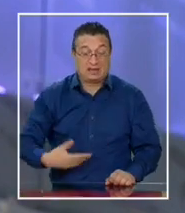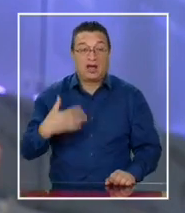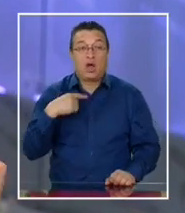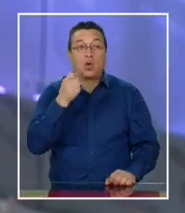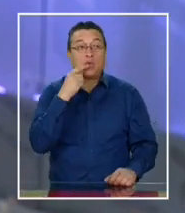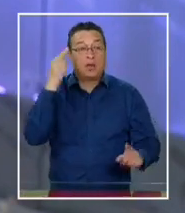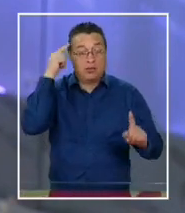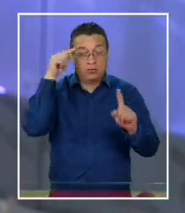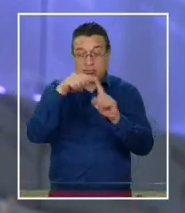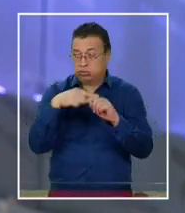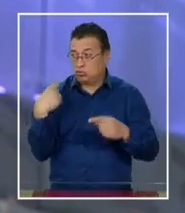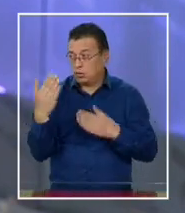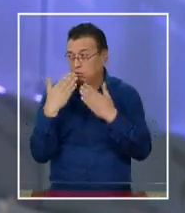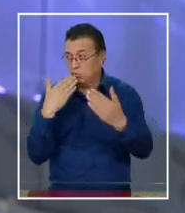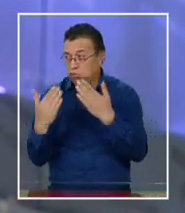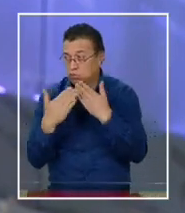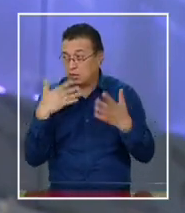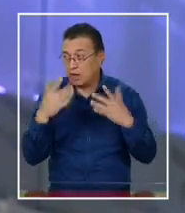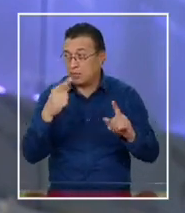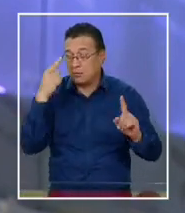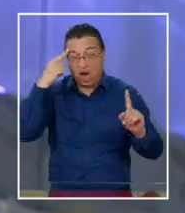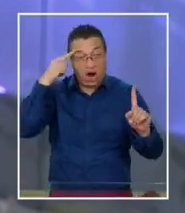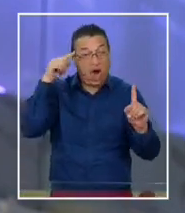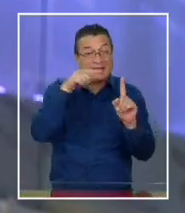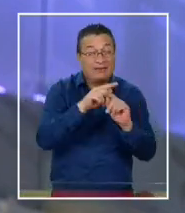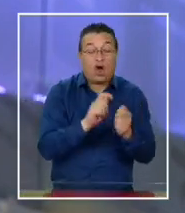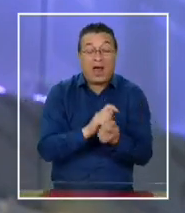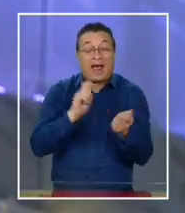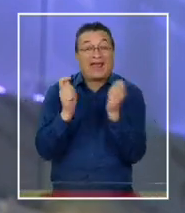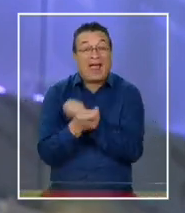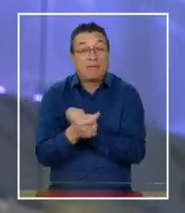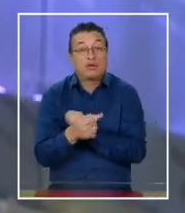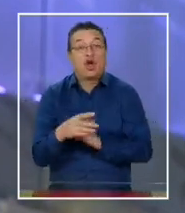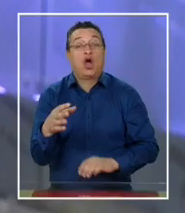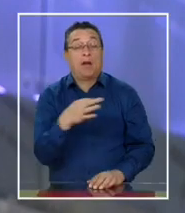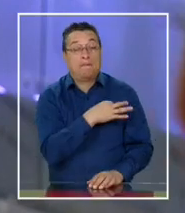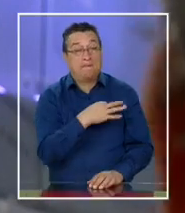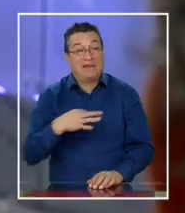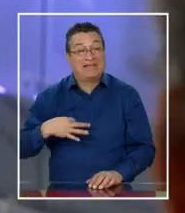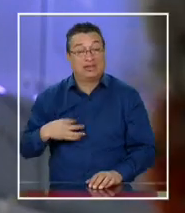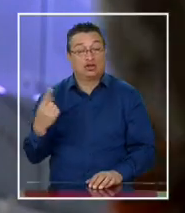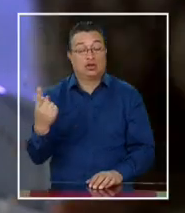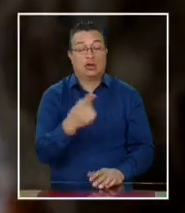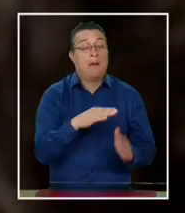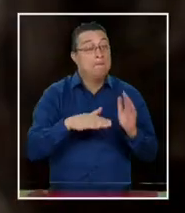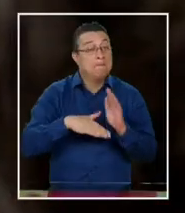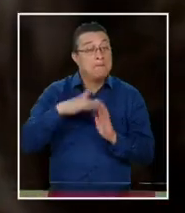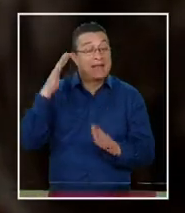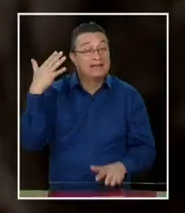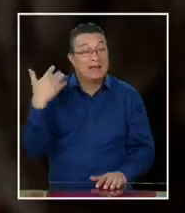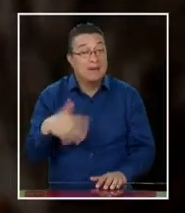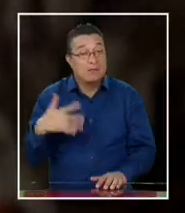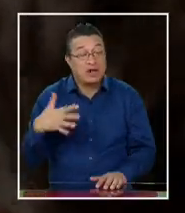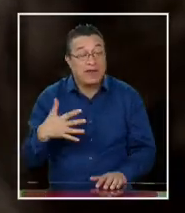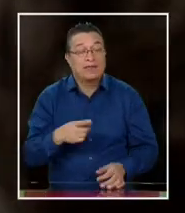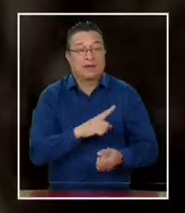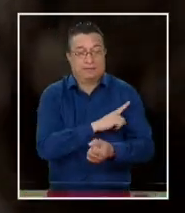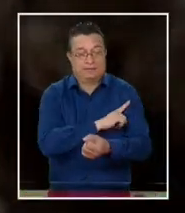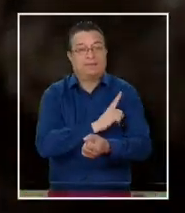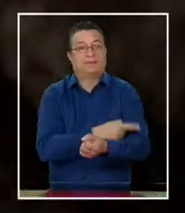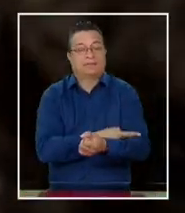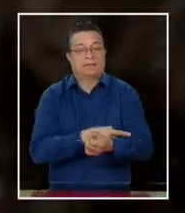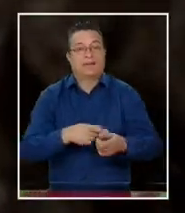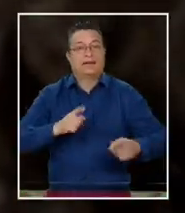también tú al comité político lo hemos hablado el objetivo de este cambio y a nivel de gabinete de ministros Lo principal es fortalecer